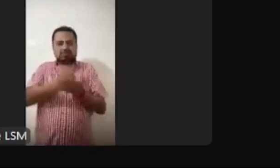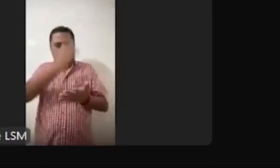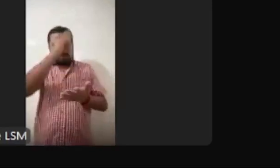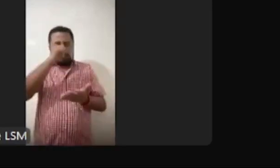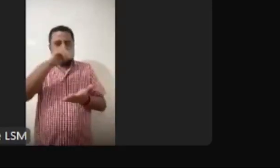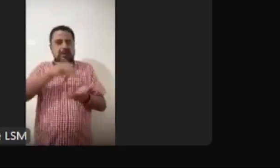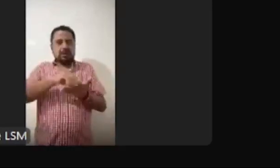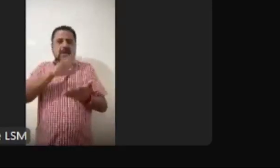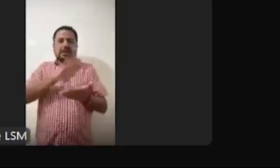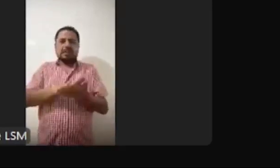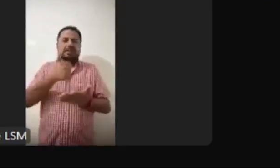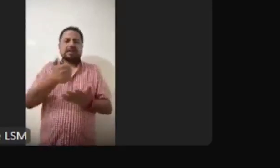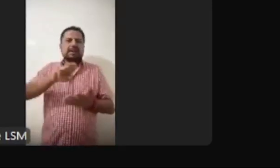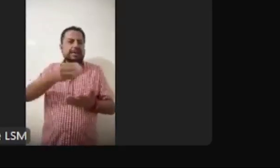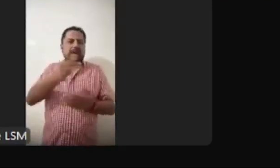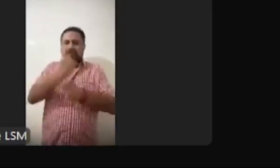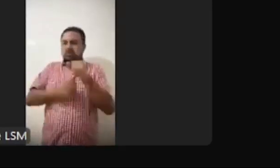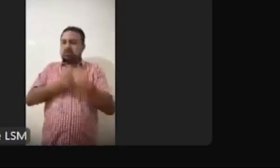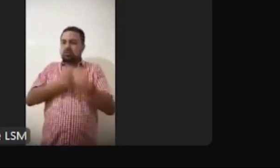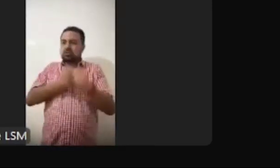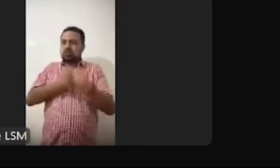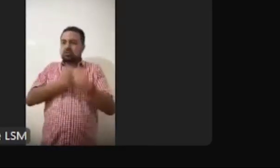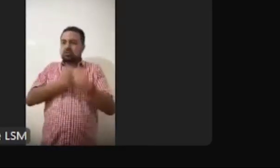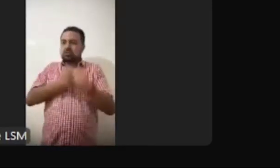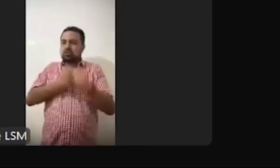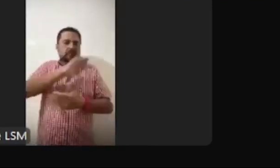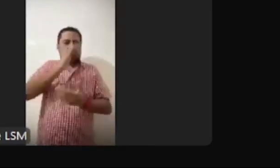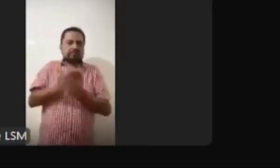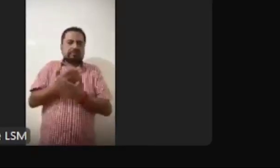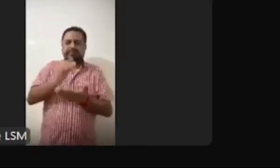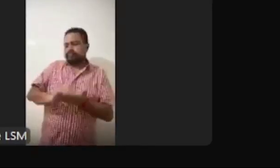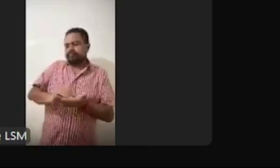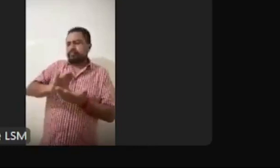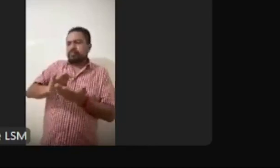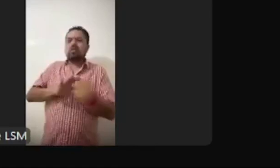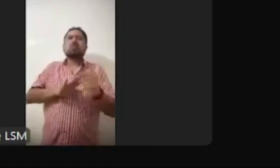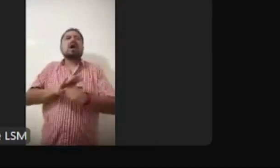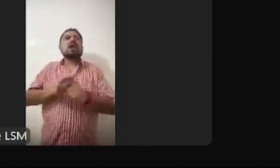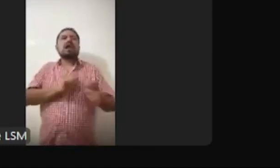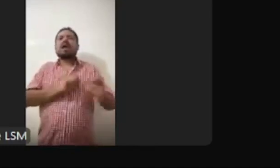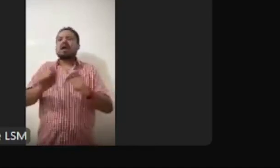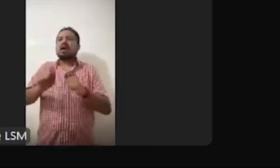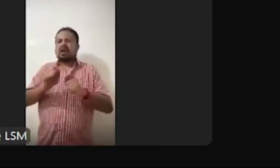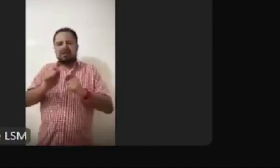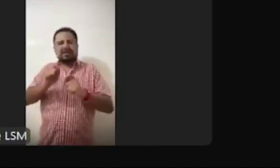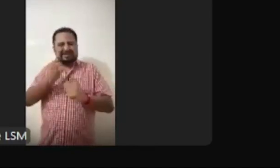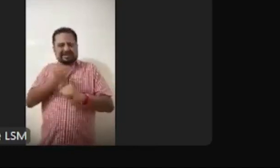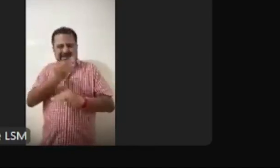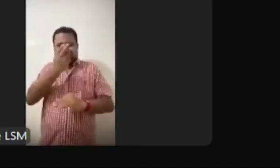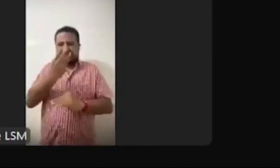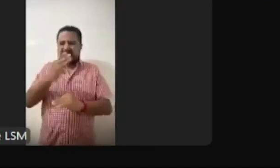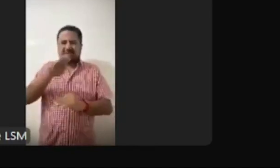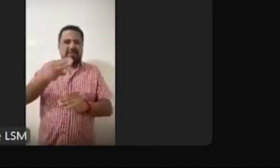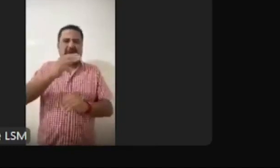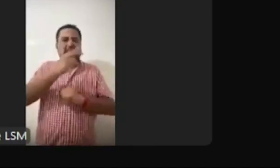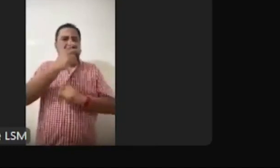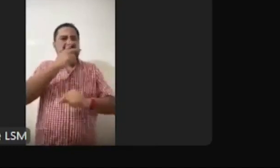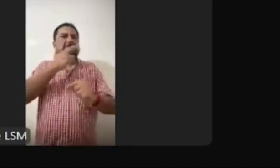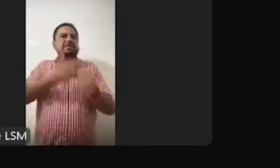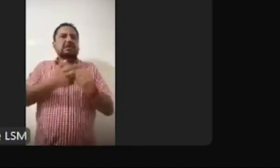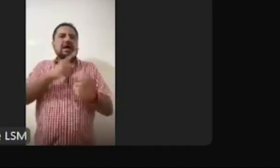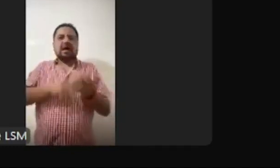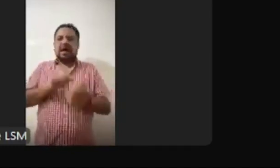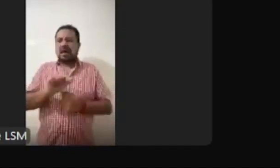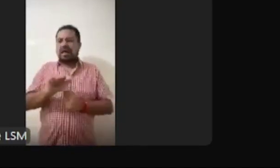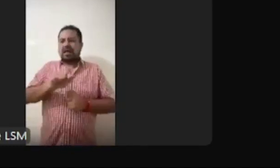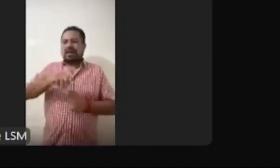de la presente anualidad, por lo que se formó el expediente, el cual fue turnado el 3 de mayo del presente año a la ponencia a cargo de la magistrada Almadelia Eugenio